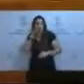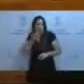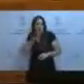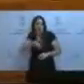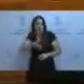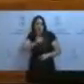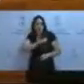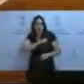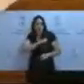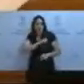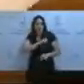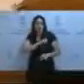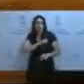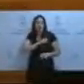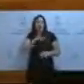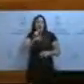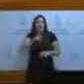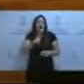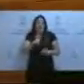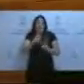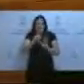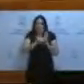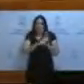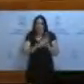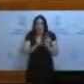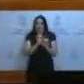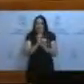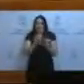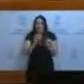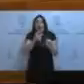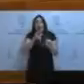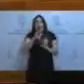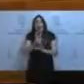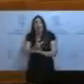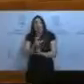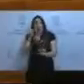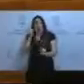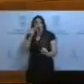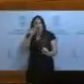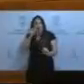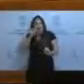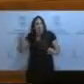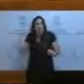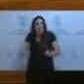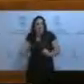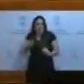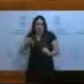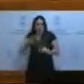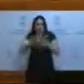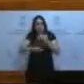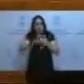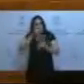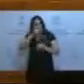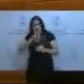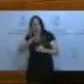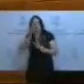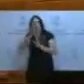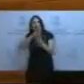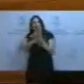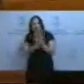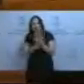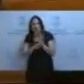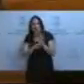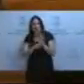ver lobos a España, pues van a Zamora. Aquí no viene ninguno. ¿Por qué? Porque el producto turístico está mejorado, está bien hecho y está en las condiciones que este tipo